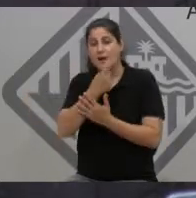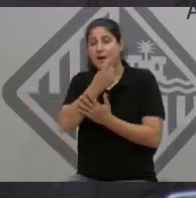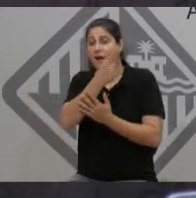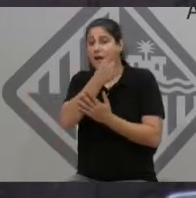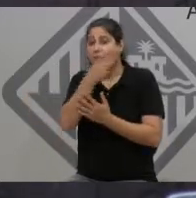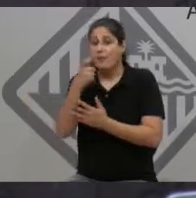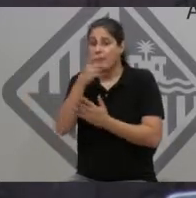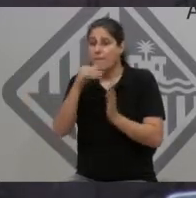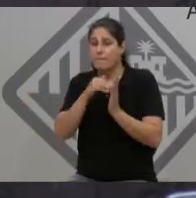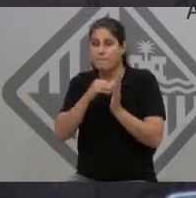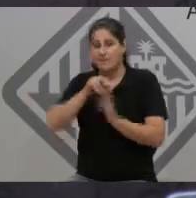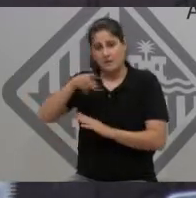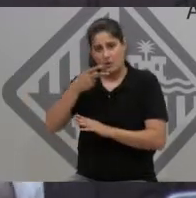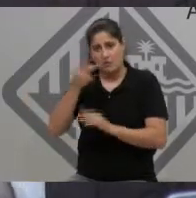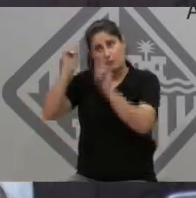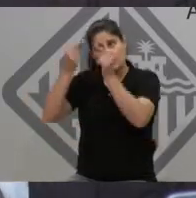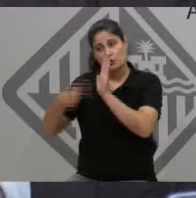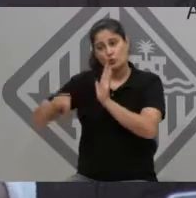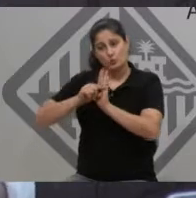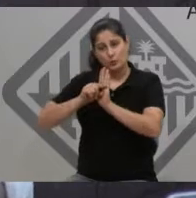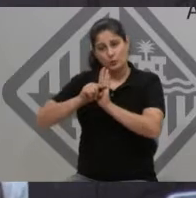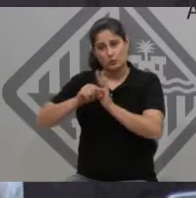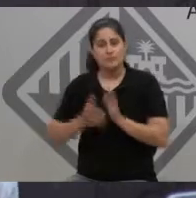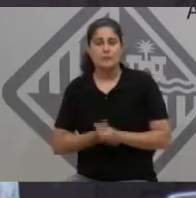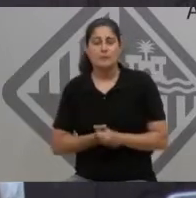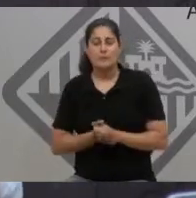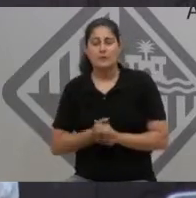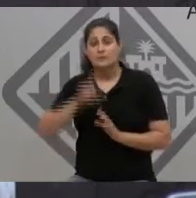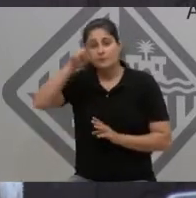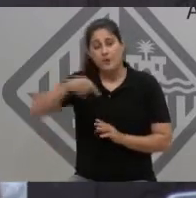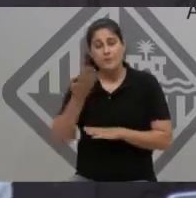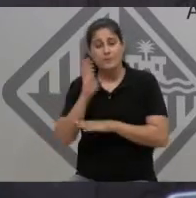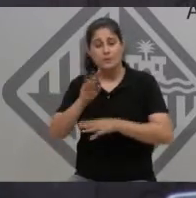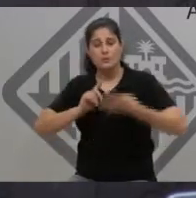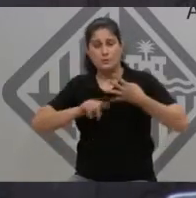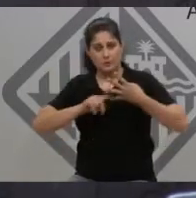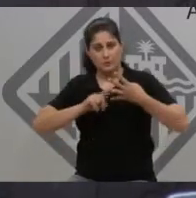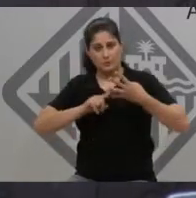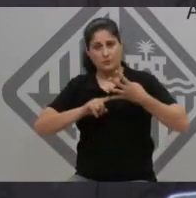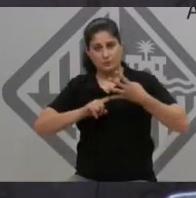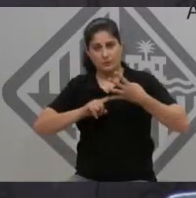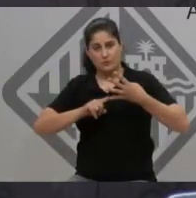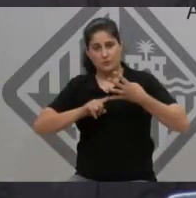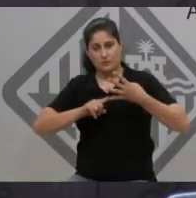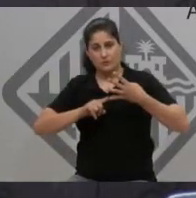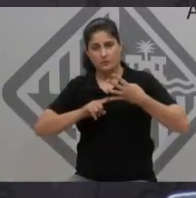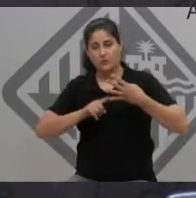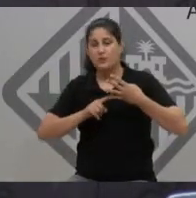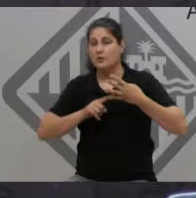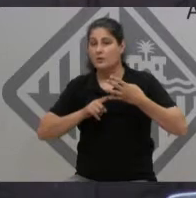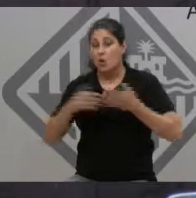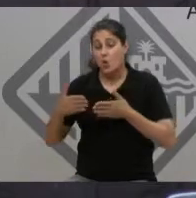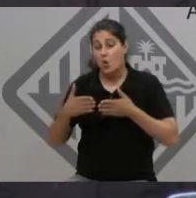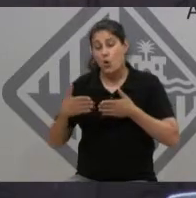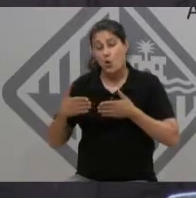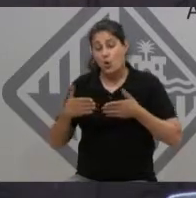presupuestados en este ejercicio. Y también la cuarta propuesta es continuar con el desarrollo y promoción de las rutas de turismo